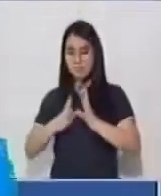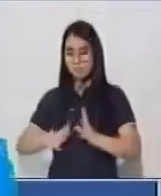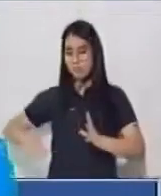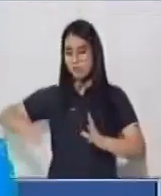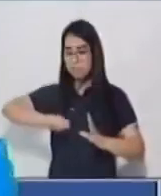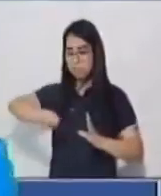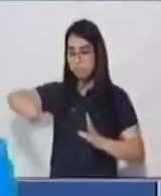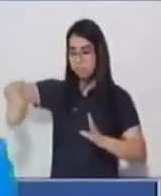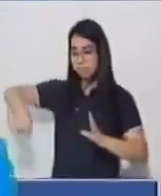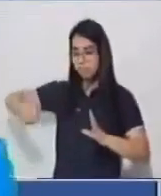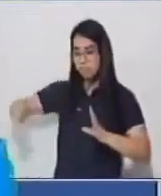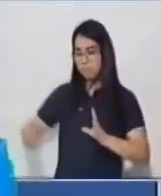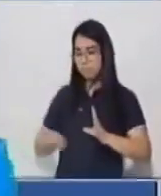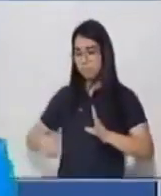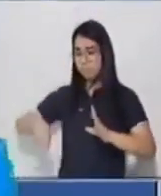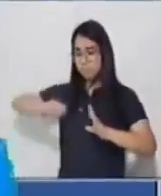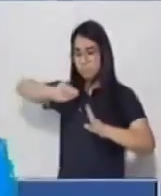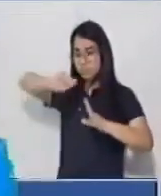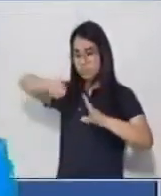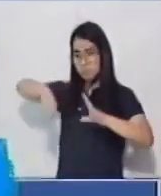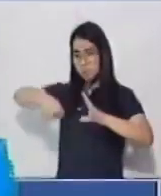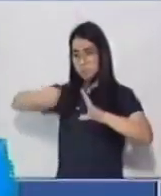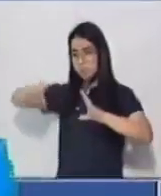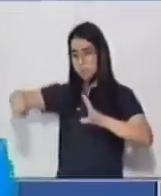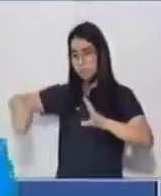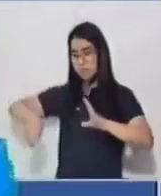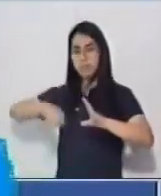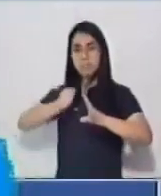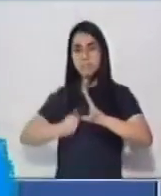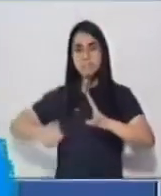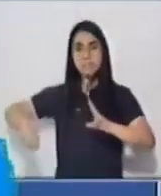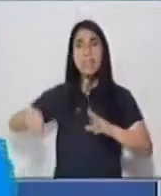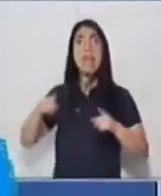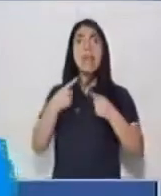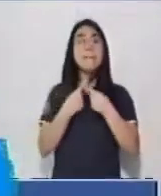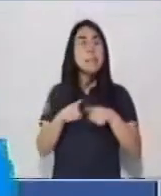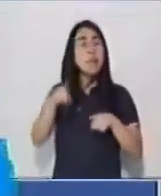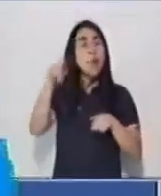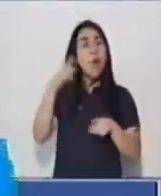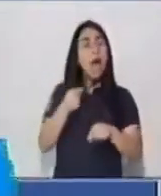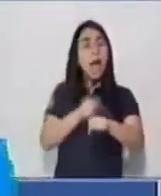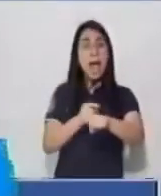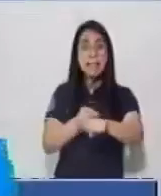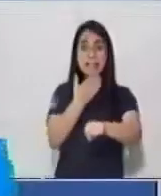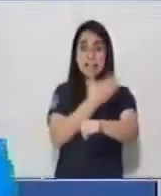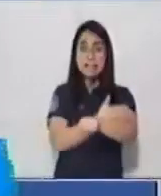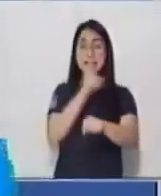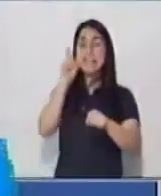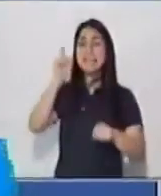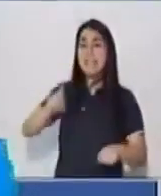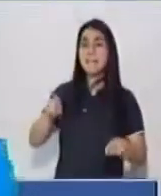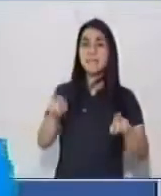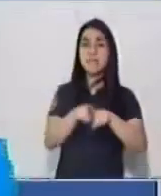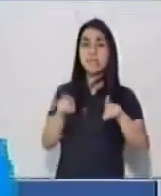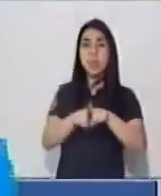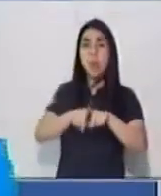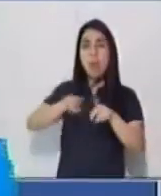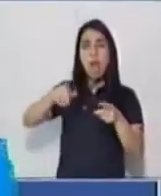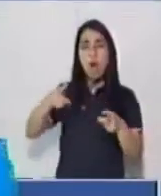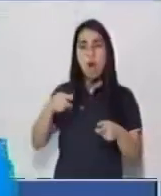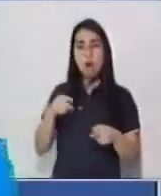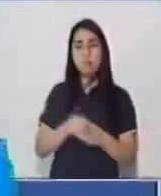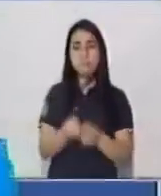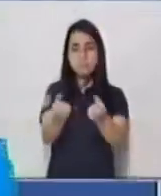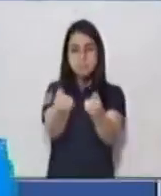agregando la harina en forma envolvente, vamos a precalentar o calentar el horno a 350 grados Fahrenheit